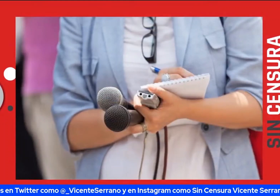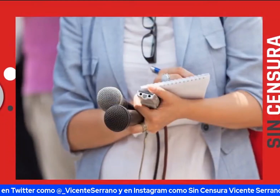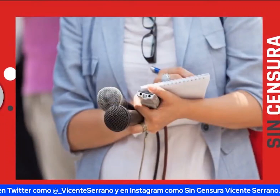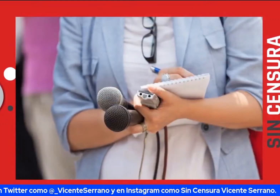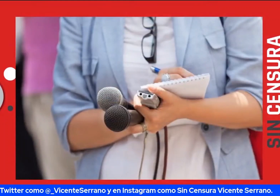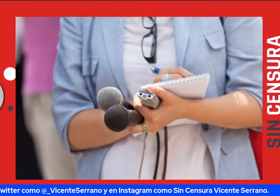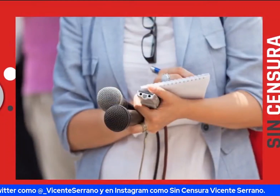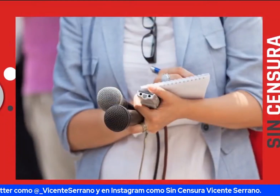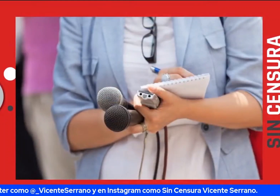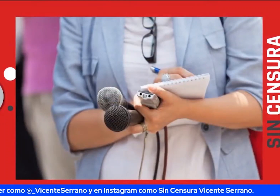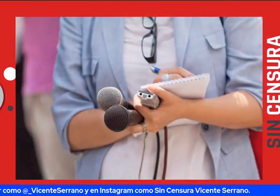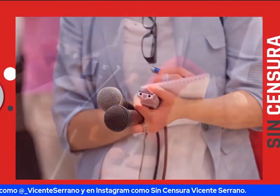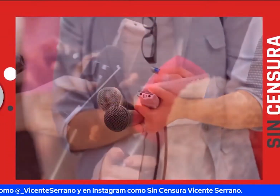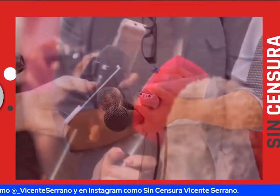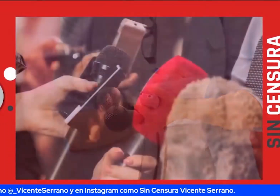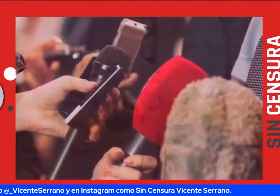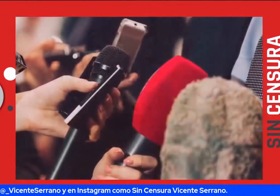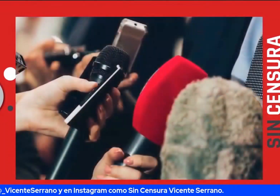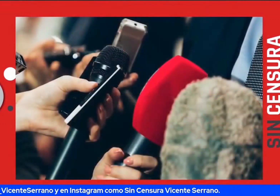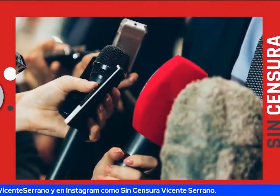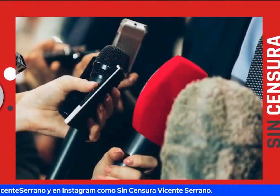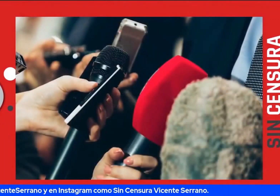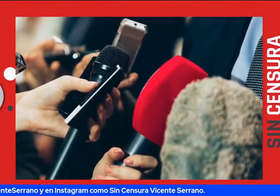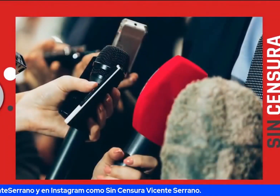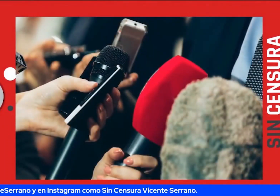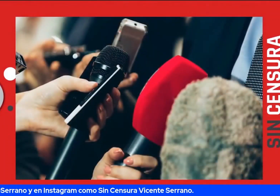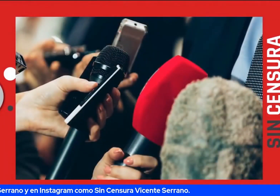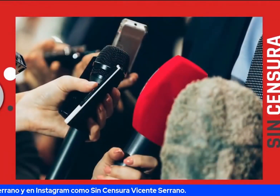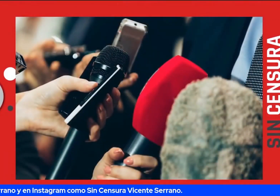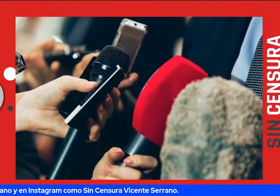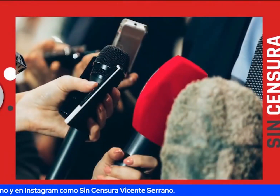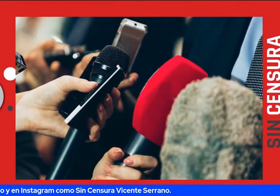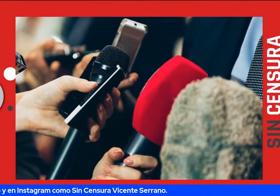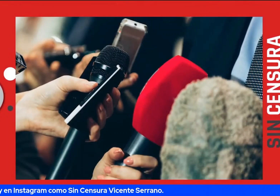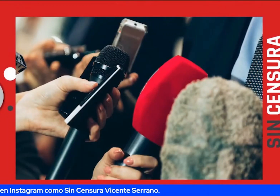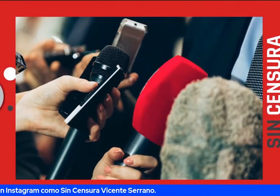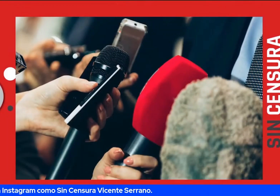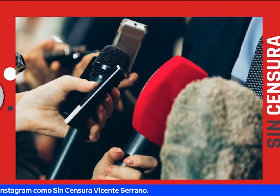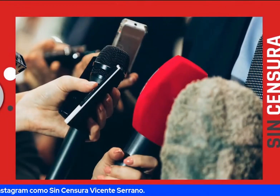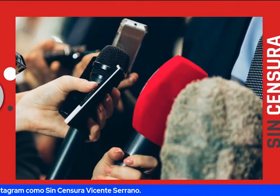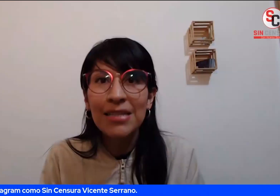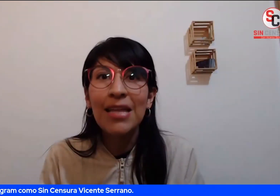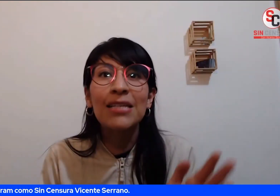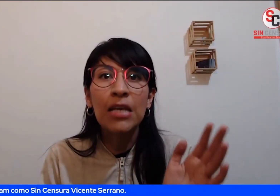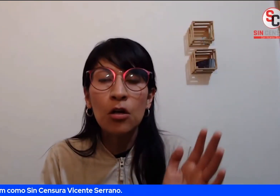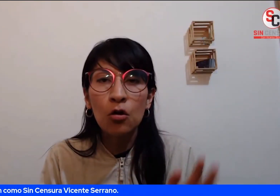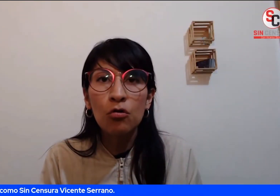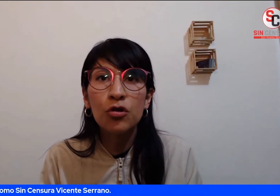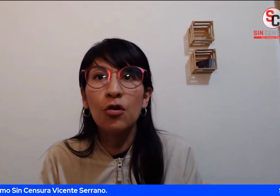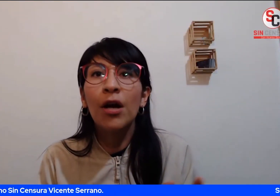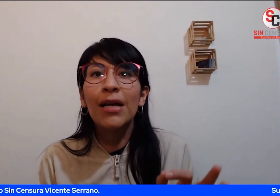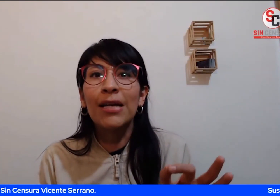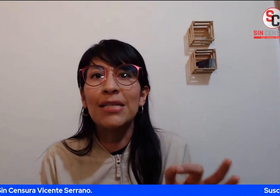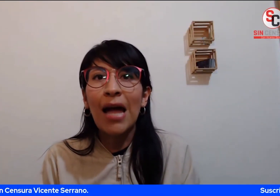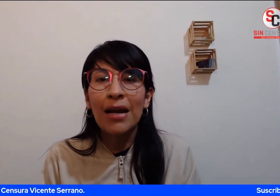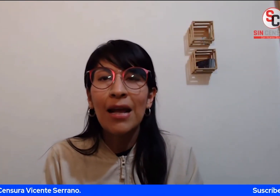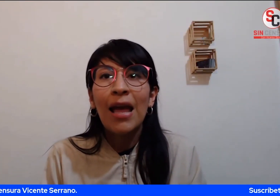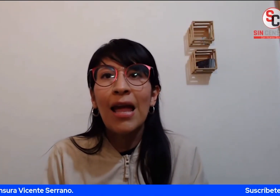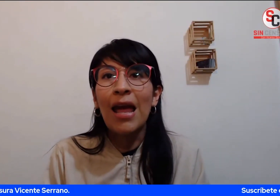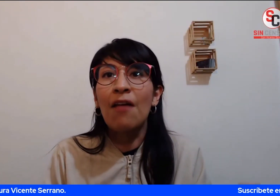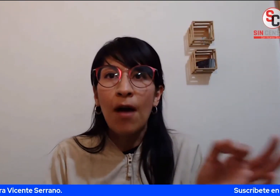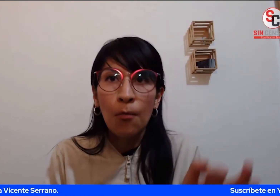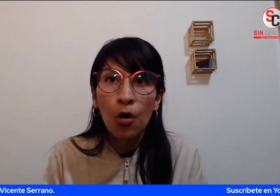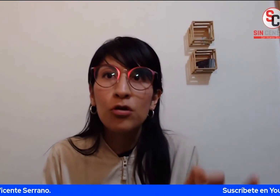hizo llegar el sueldo de Loret, muchas personas, opinadores, analistas, incluso que